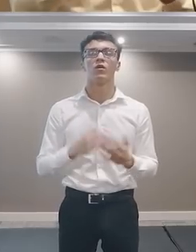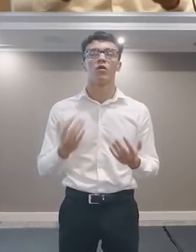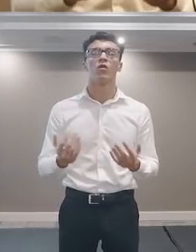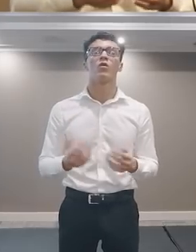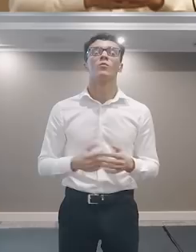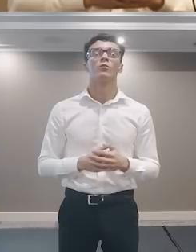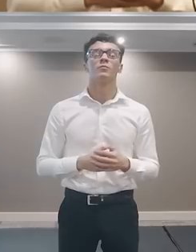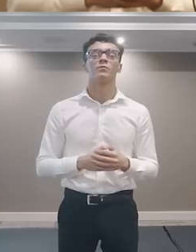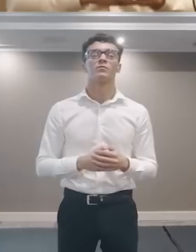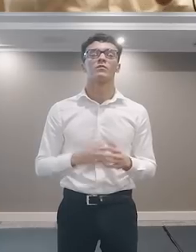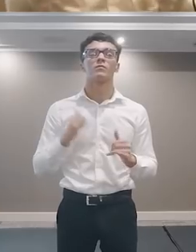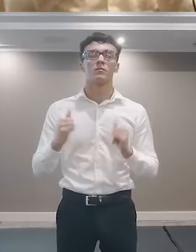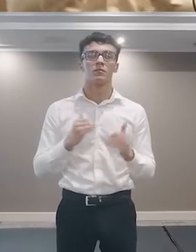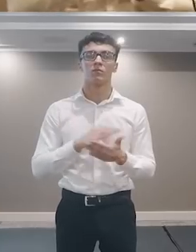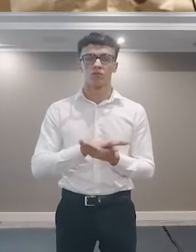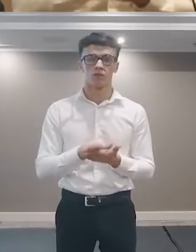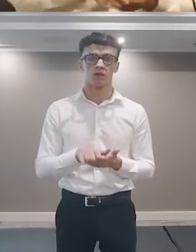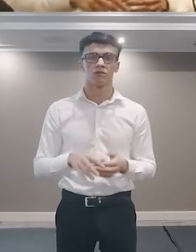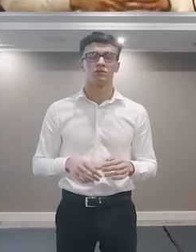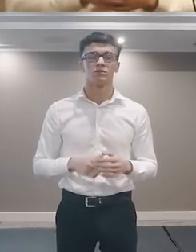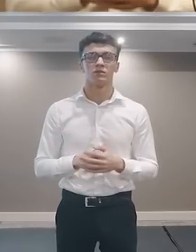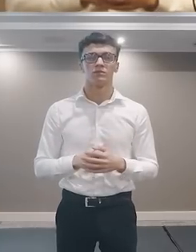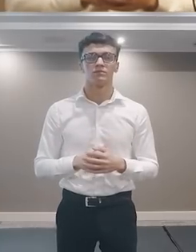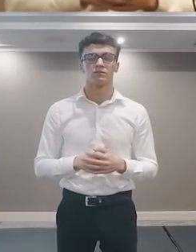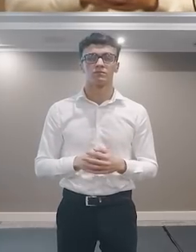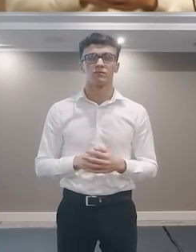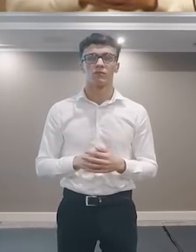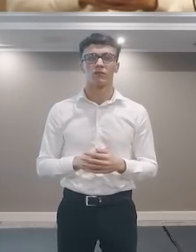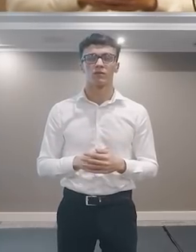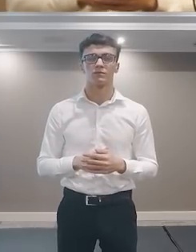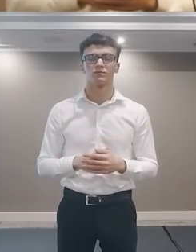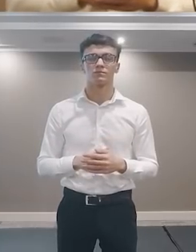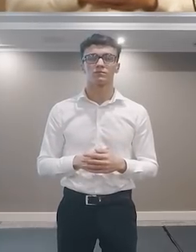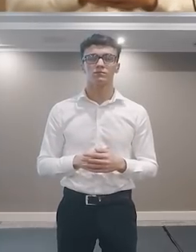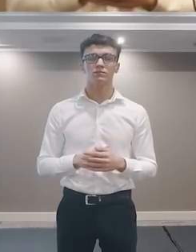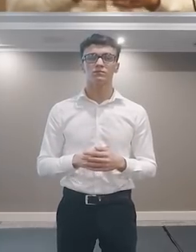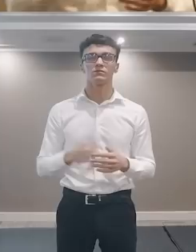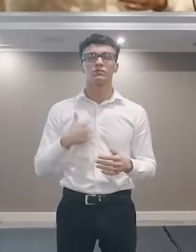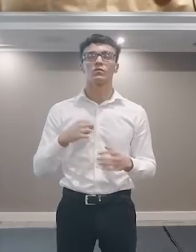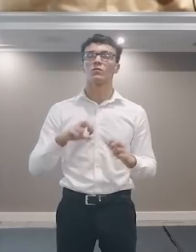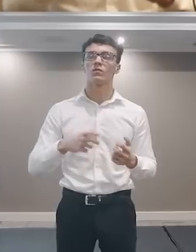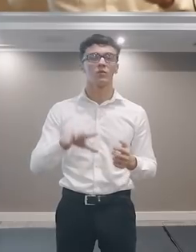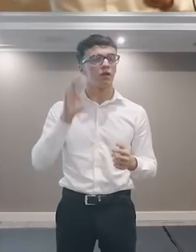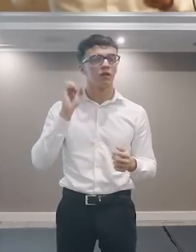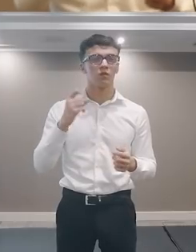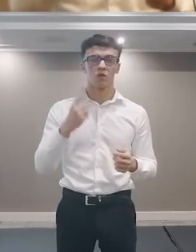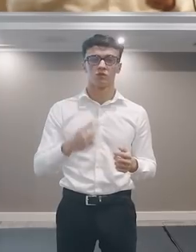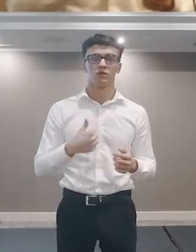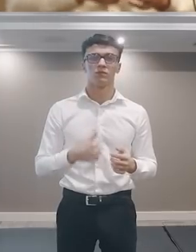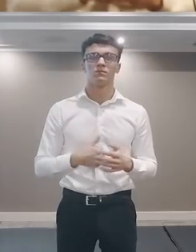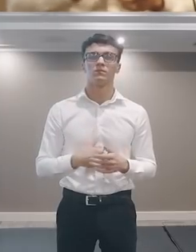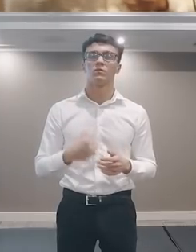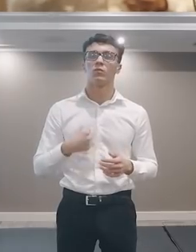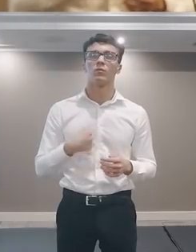es eso de viajar gratis yo hay algo que entendí desde el primer momento y es que compartiéndolo con las